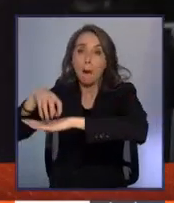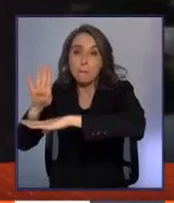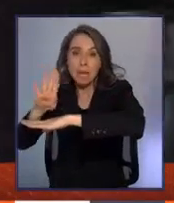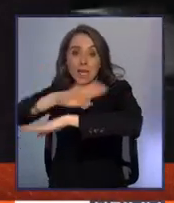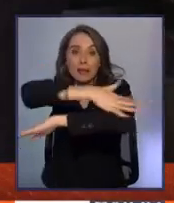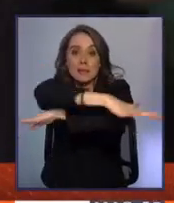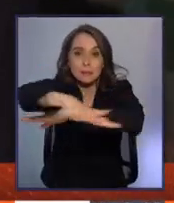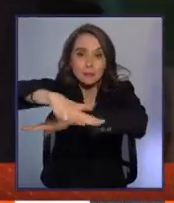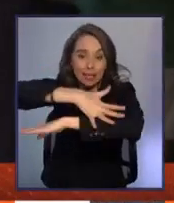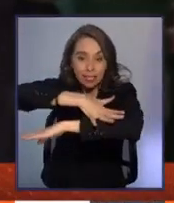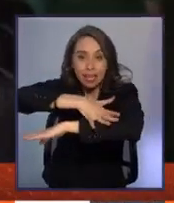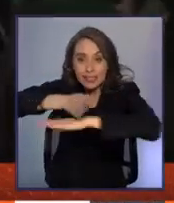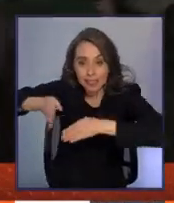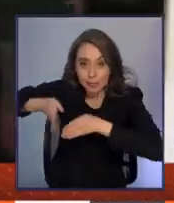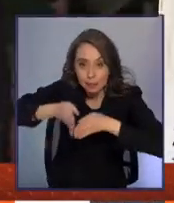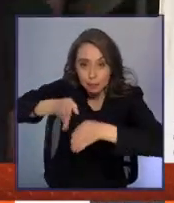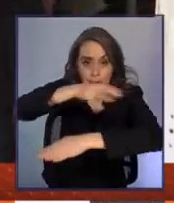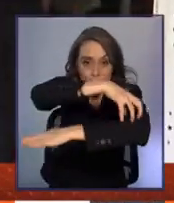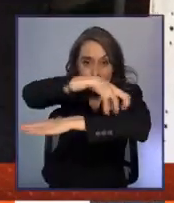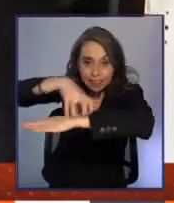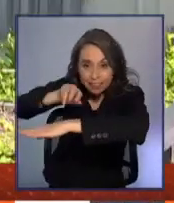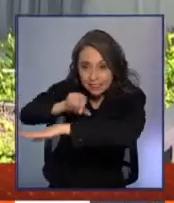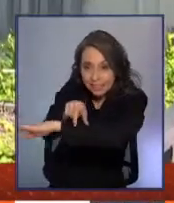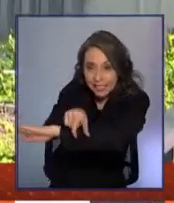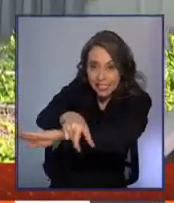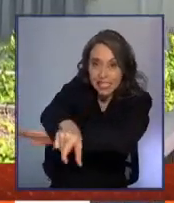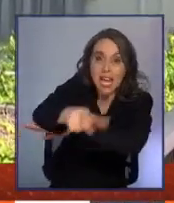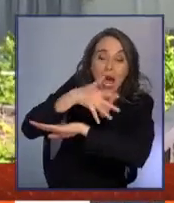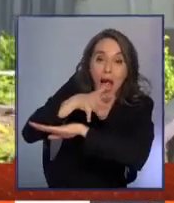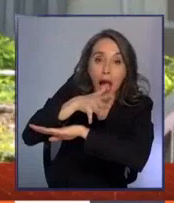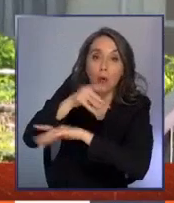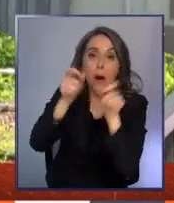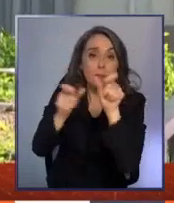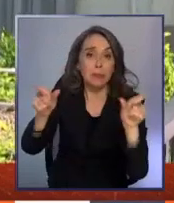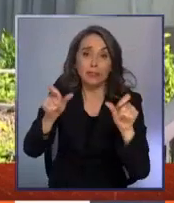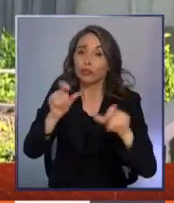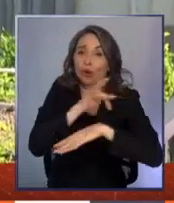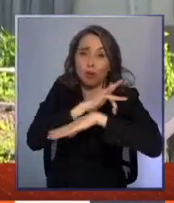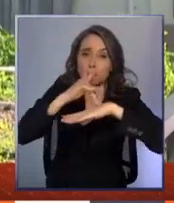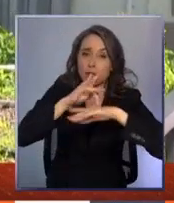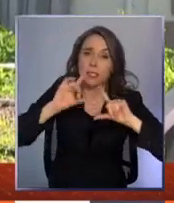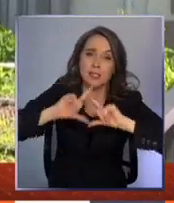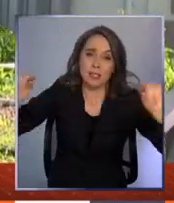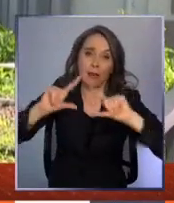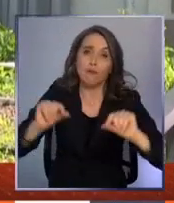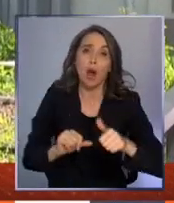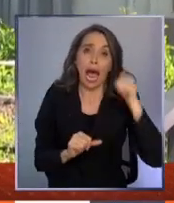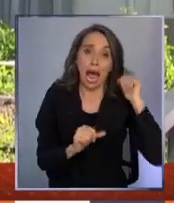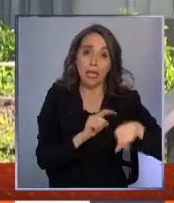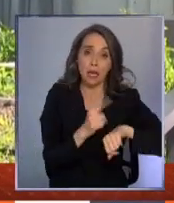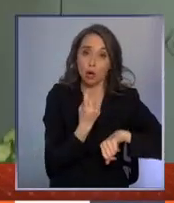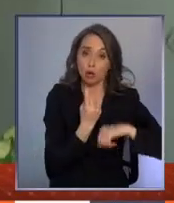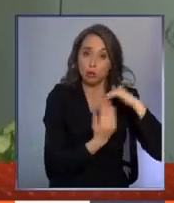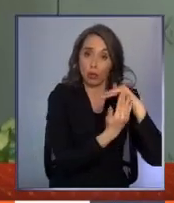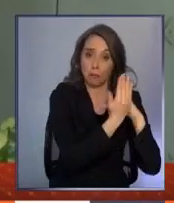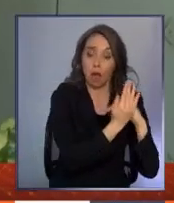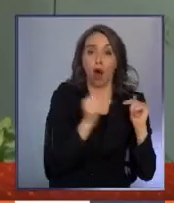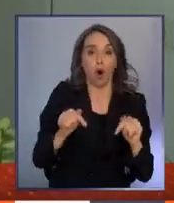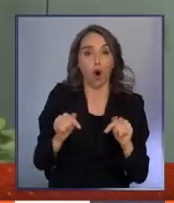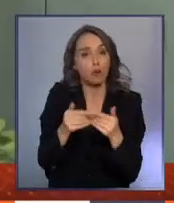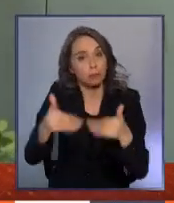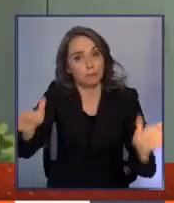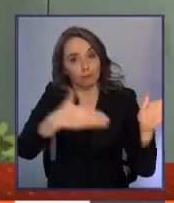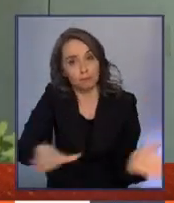y también el canal intercostal de este lugar, se encuentran ya sin residentes. Ellos debieron haber evacuado entre ayer a las 11 de la mañana y hoy a